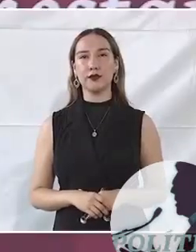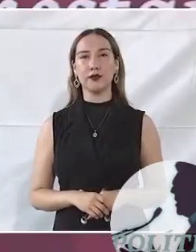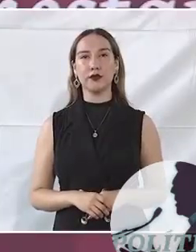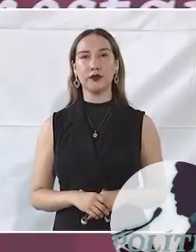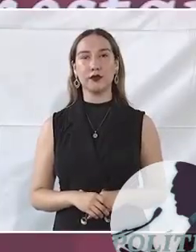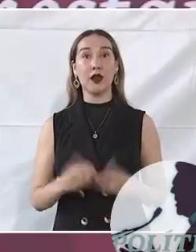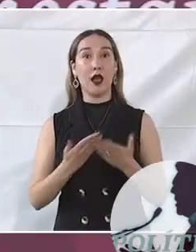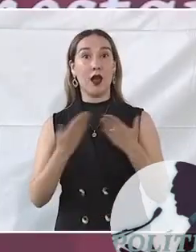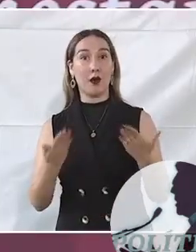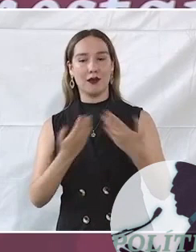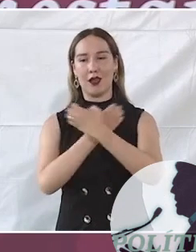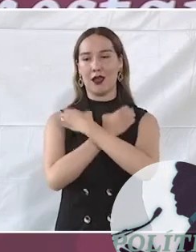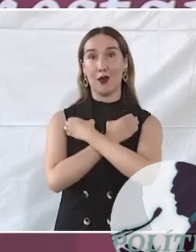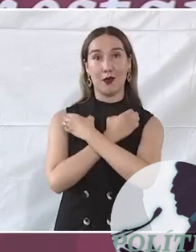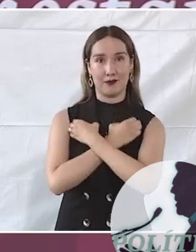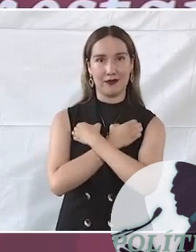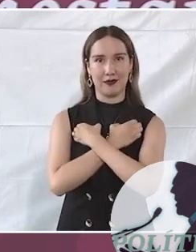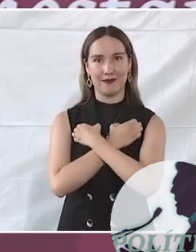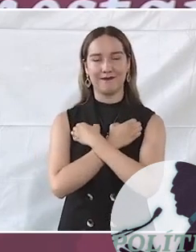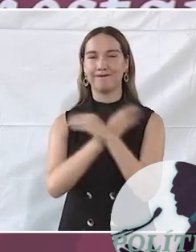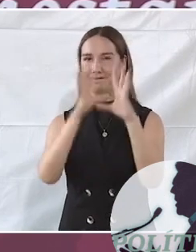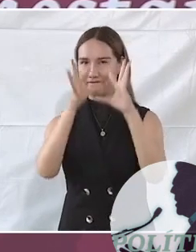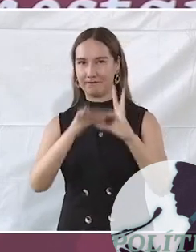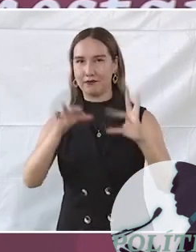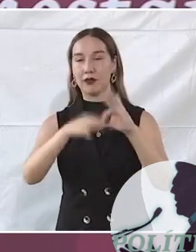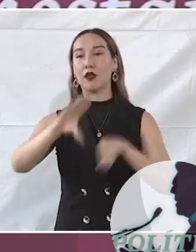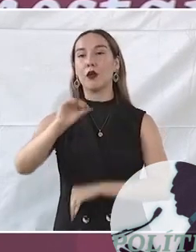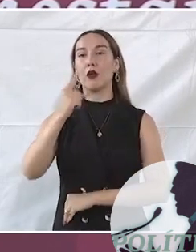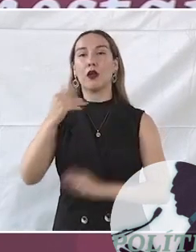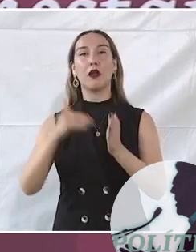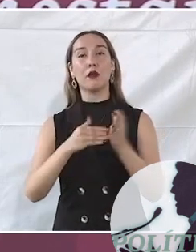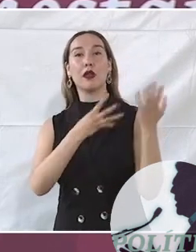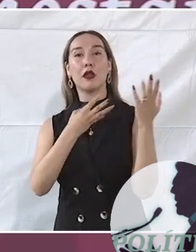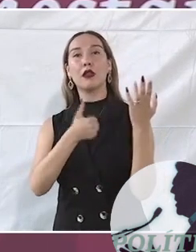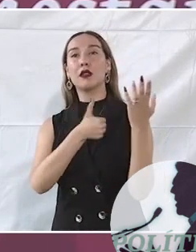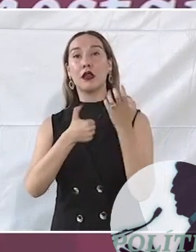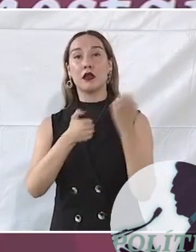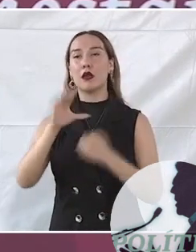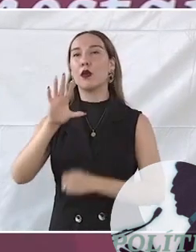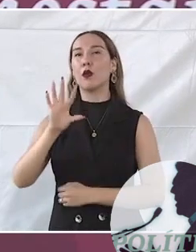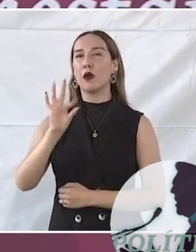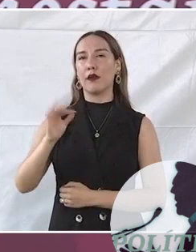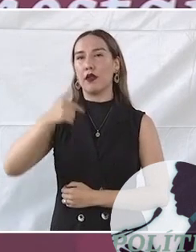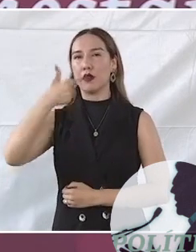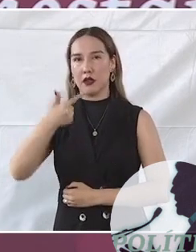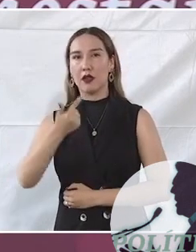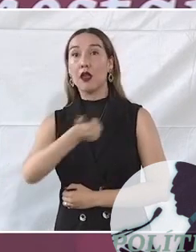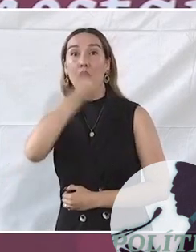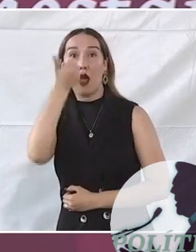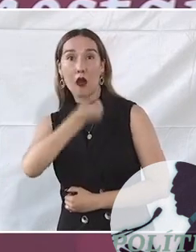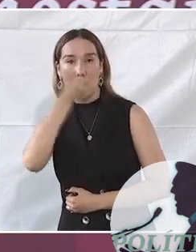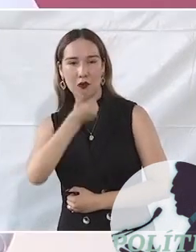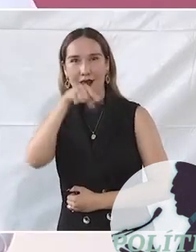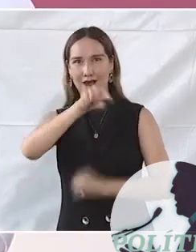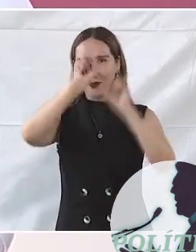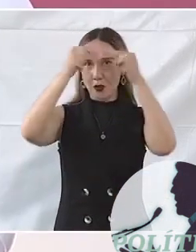En materia educativa, decirle, señor presidente, que 91.647 estudiantes de todos los niveles en la